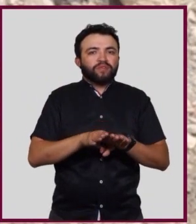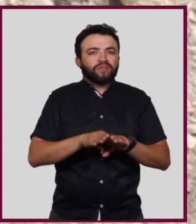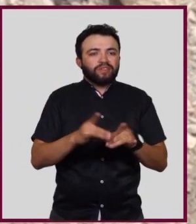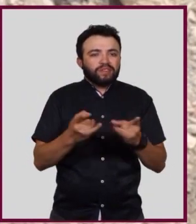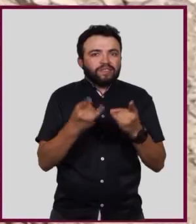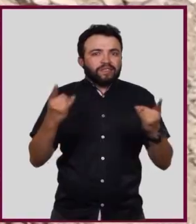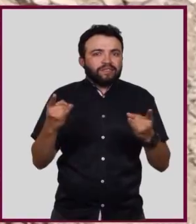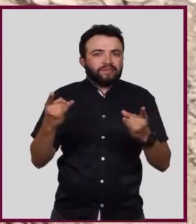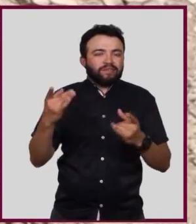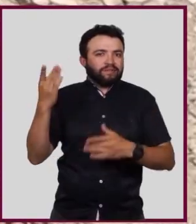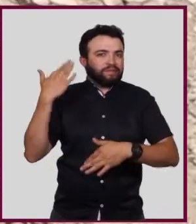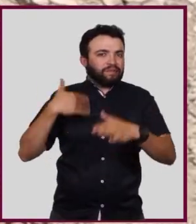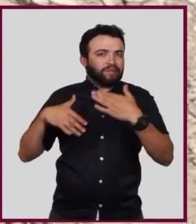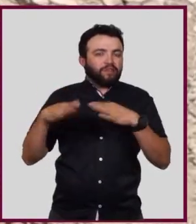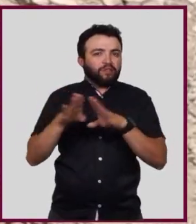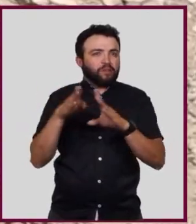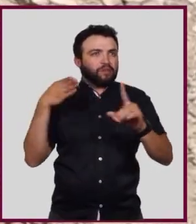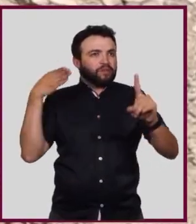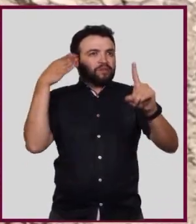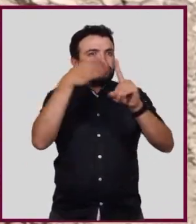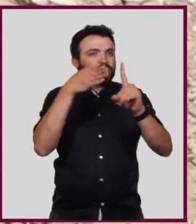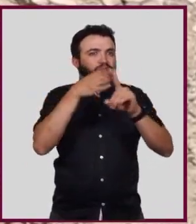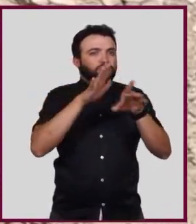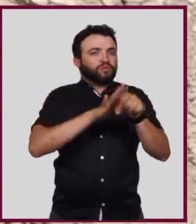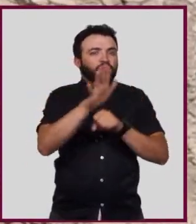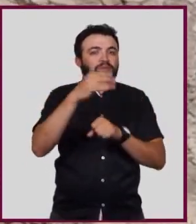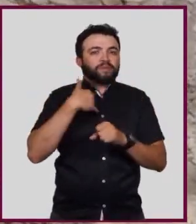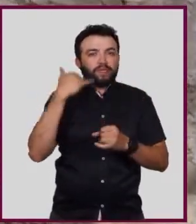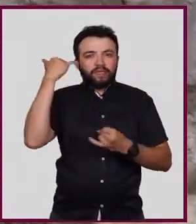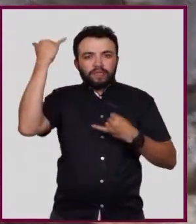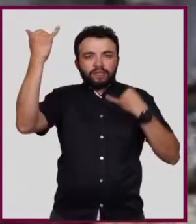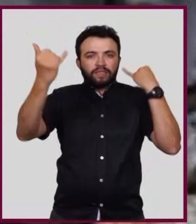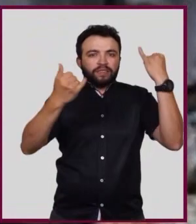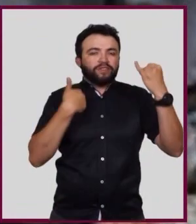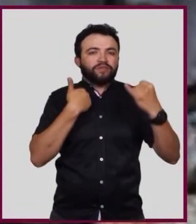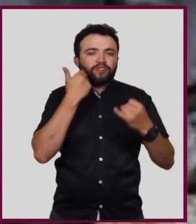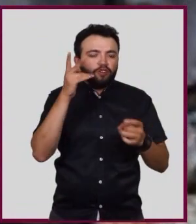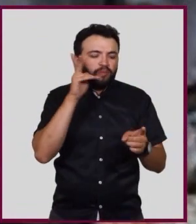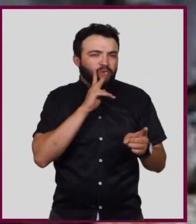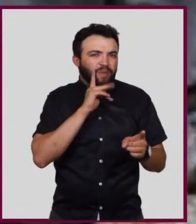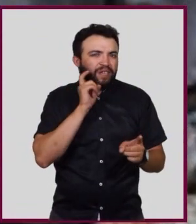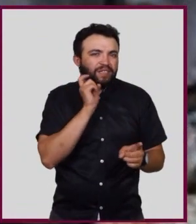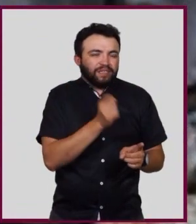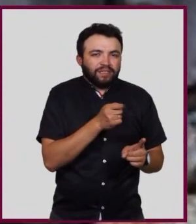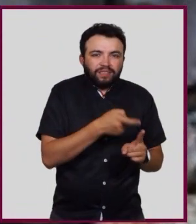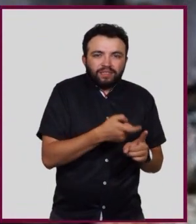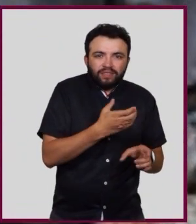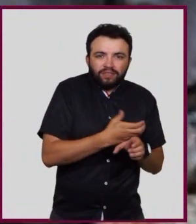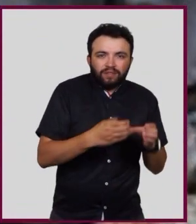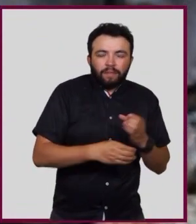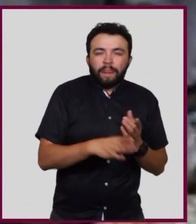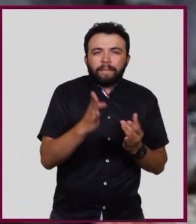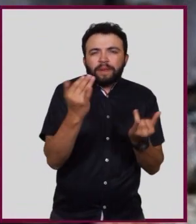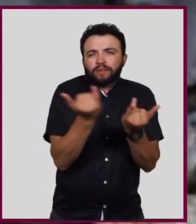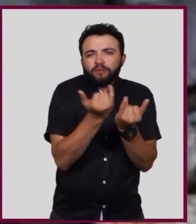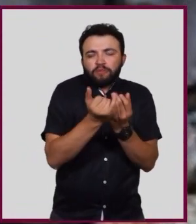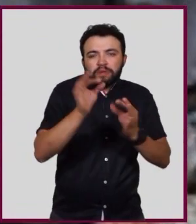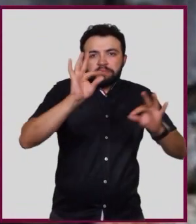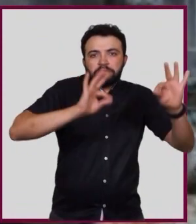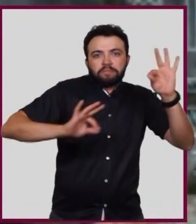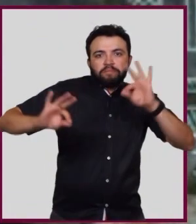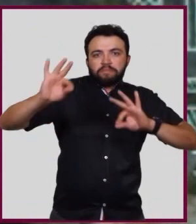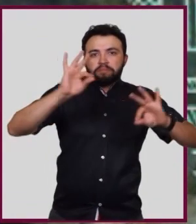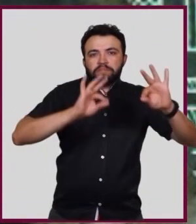propones objetivos. Y tienes ideas que quieres poner a prueba. Es como estar en un laboratorio con